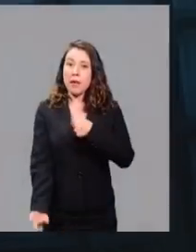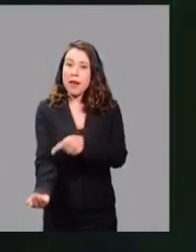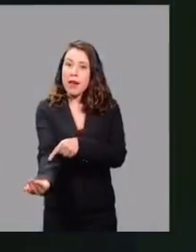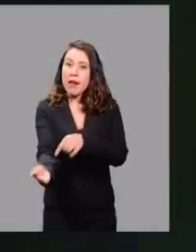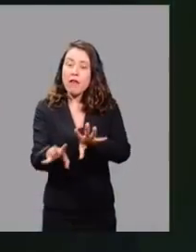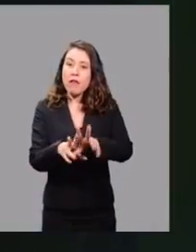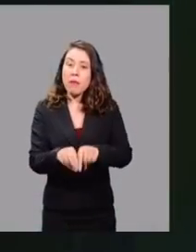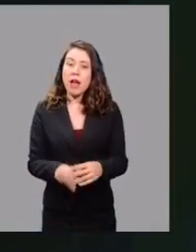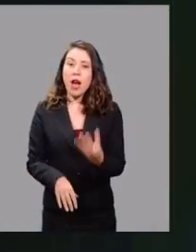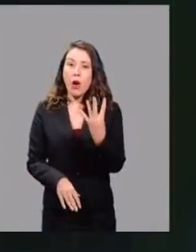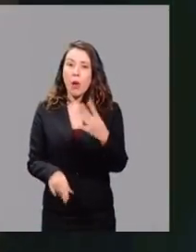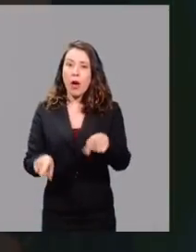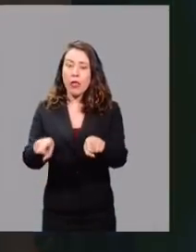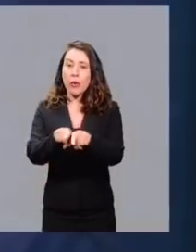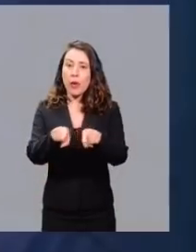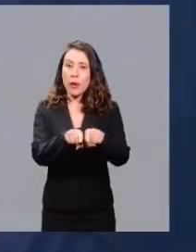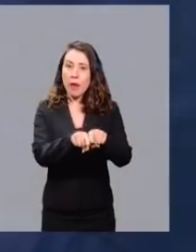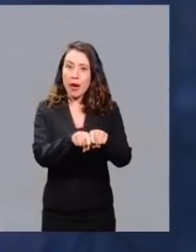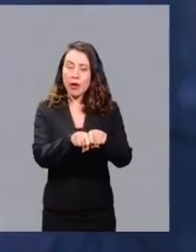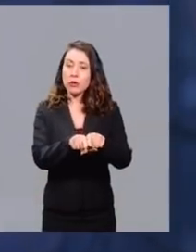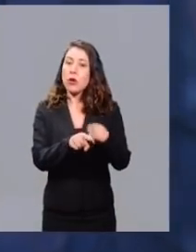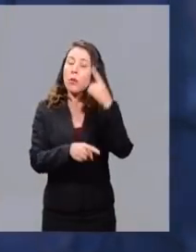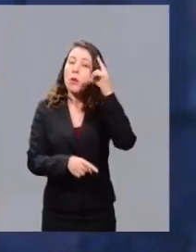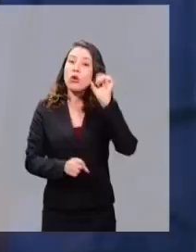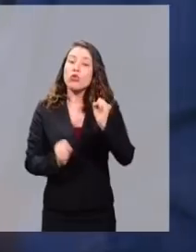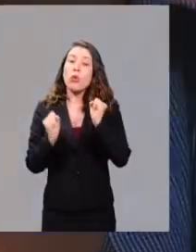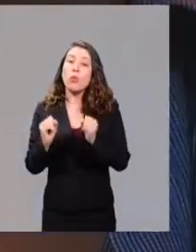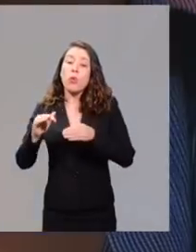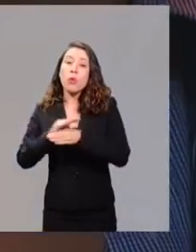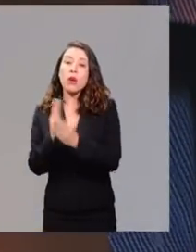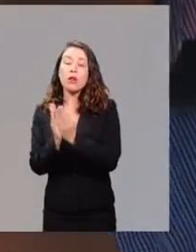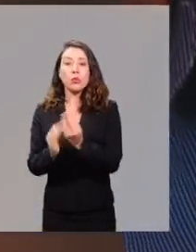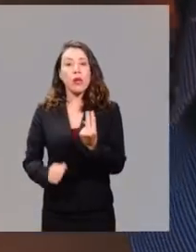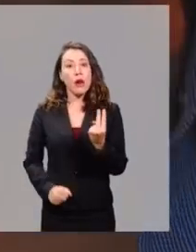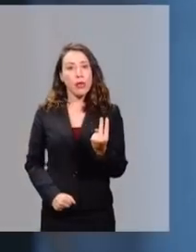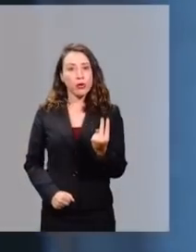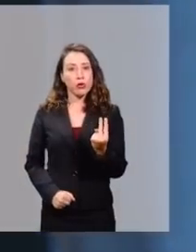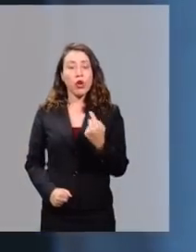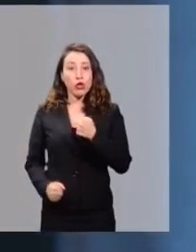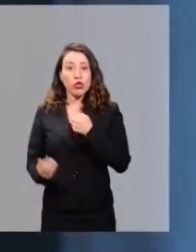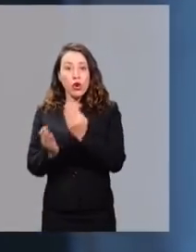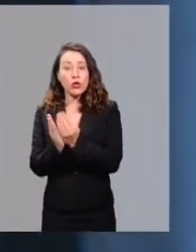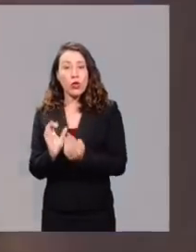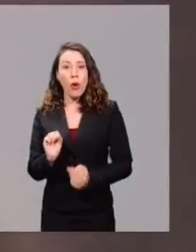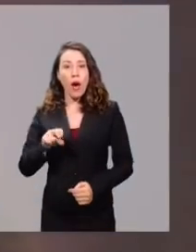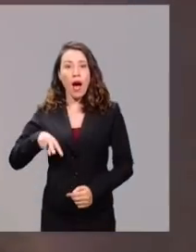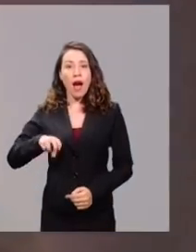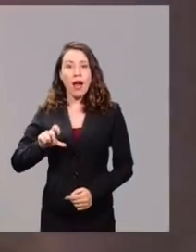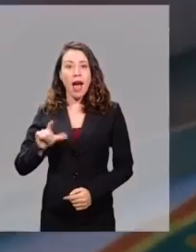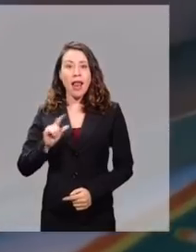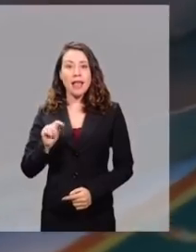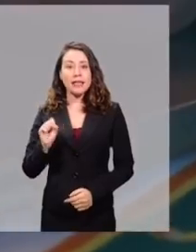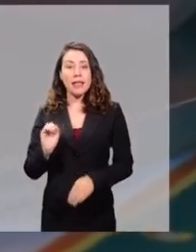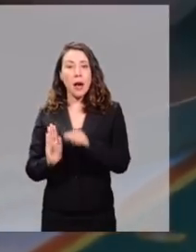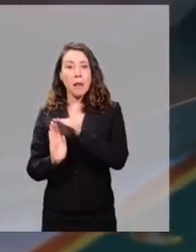En mi familia somos 4 hermanos, pero solo pudimos estudiar 2. Yo estudio analista